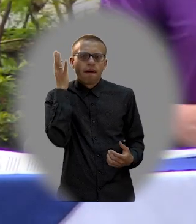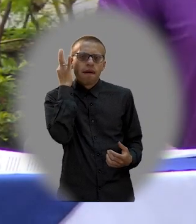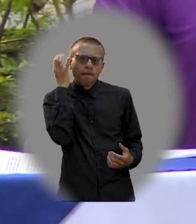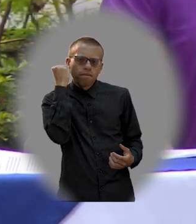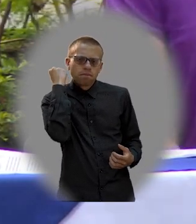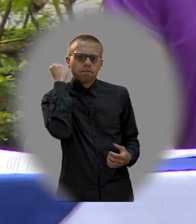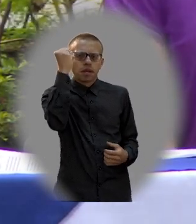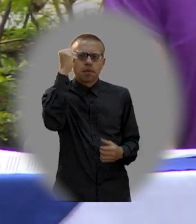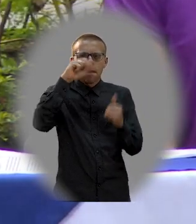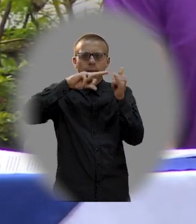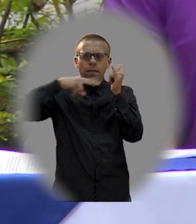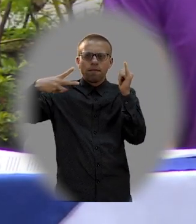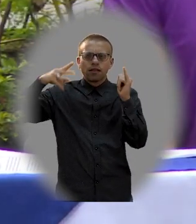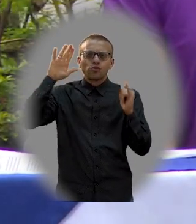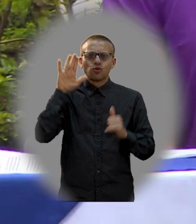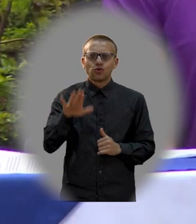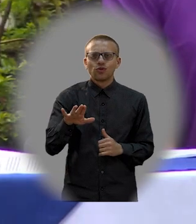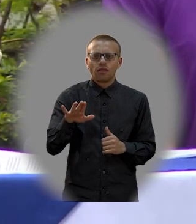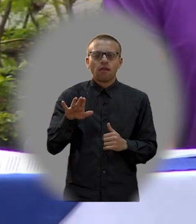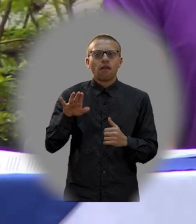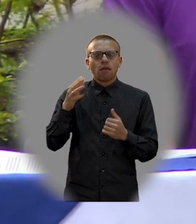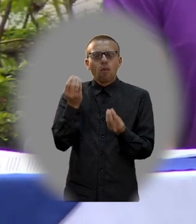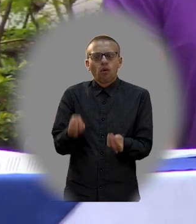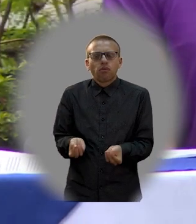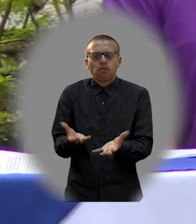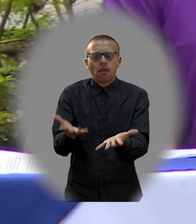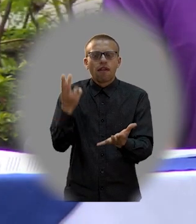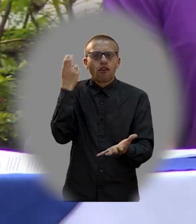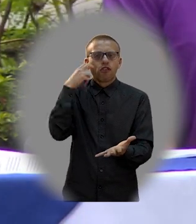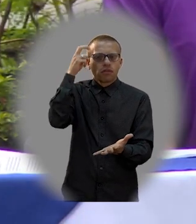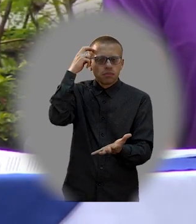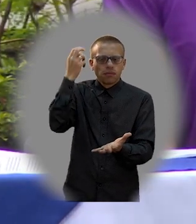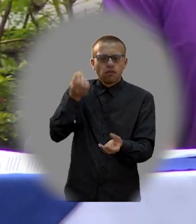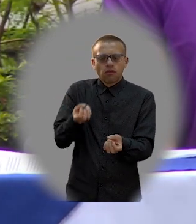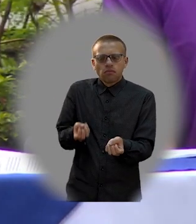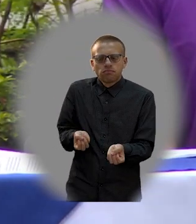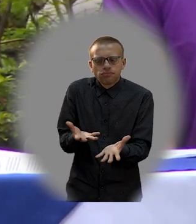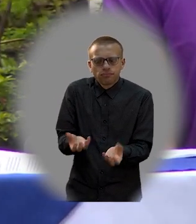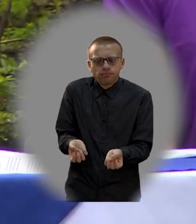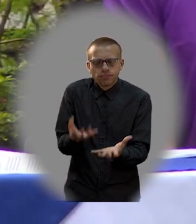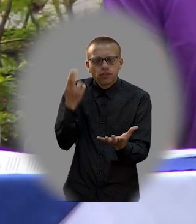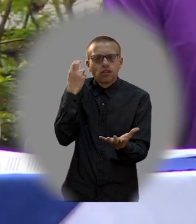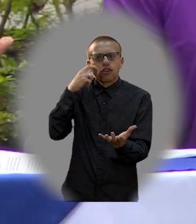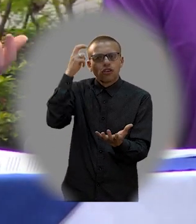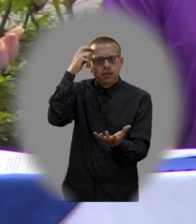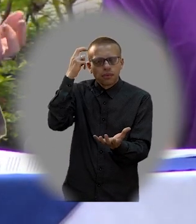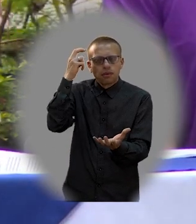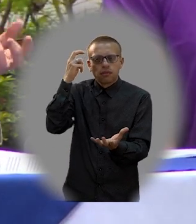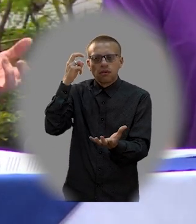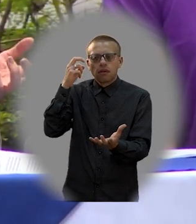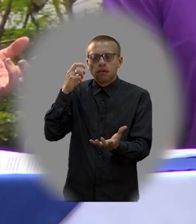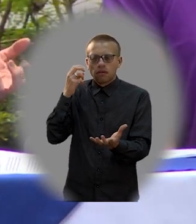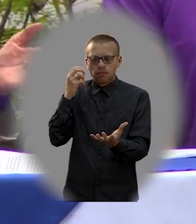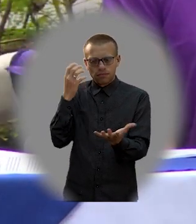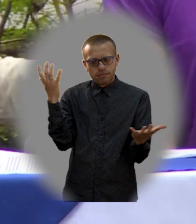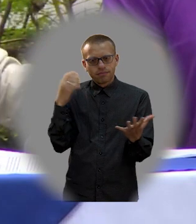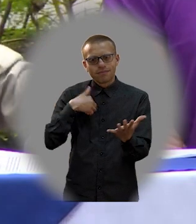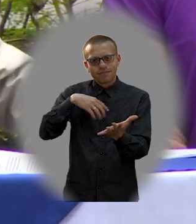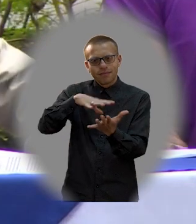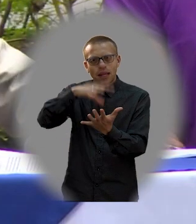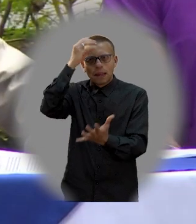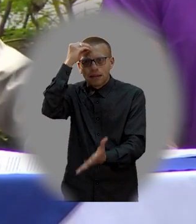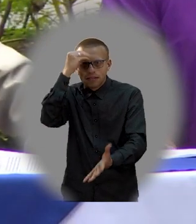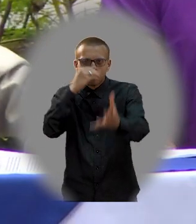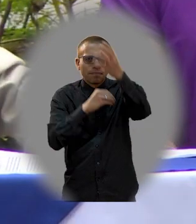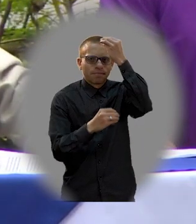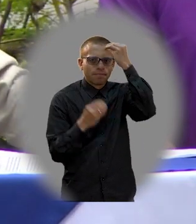epistemología, esa forma de tramitar los conocimientos, de producir conocimiento y de aprender de cómo lo hemos hecho las mujeres, de cómo lo